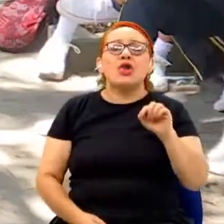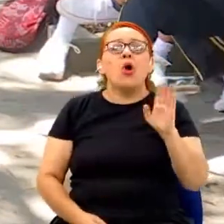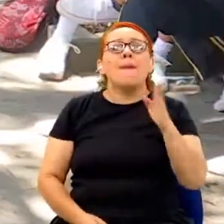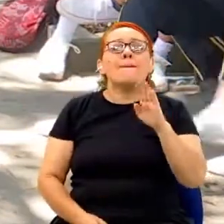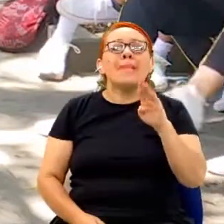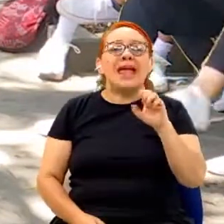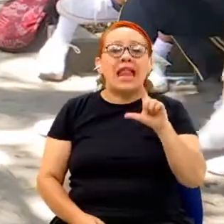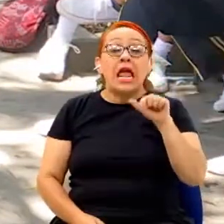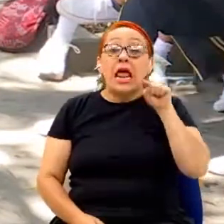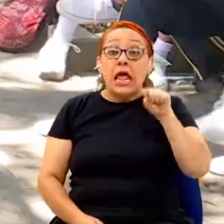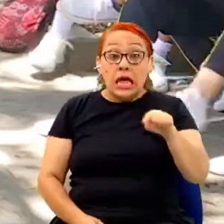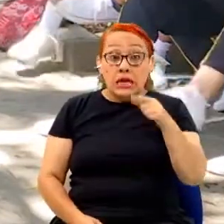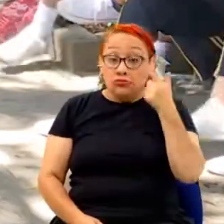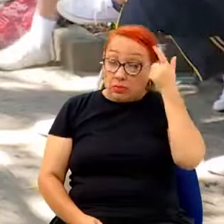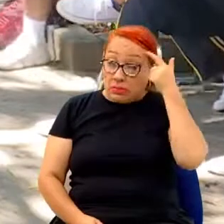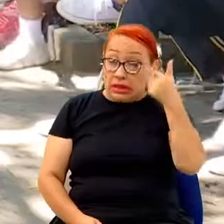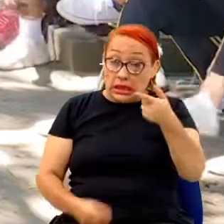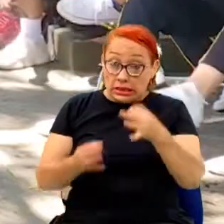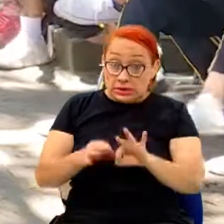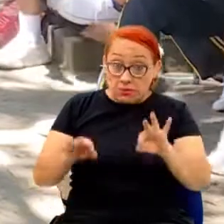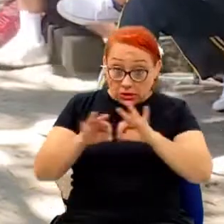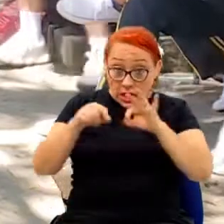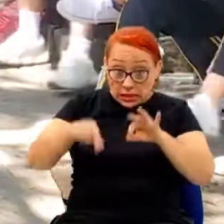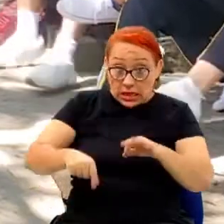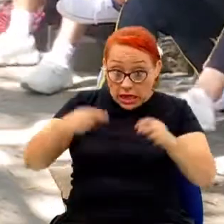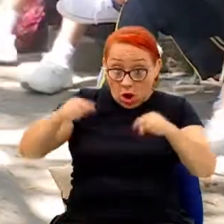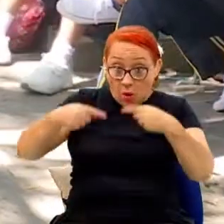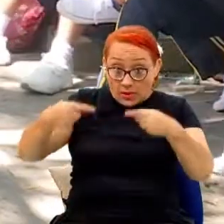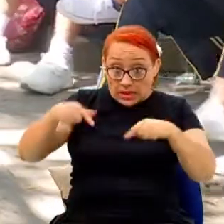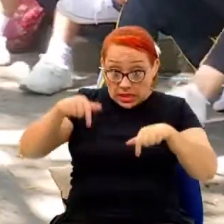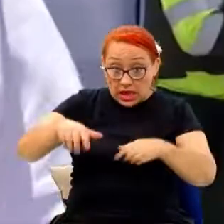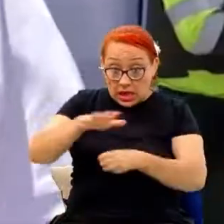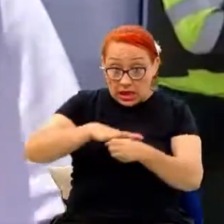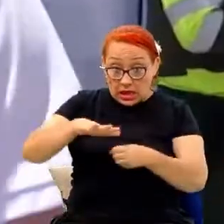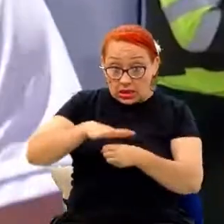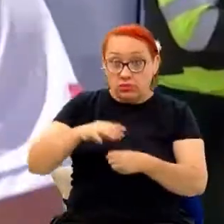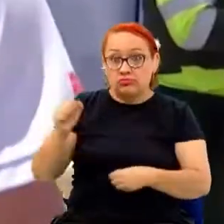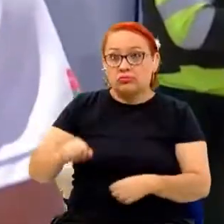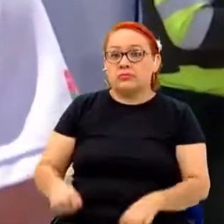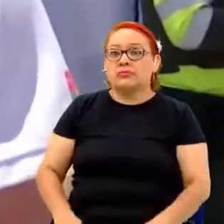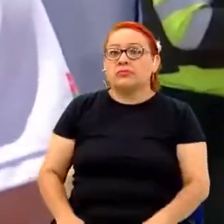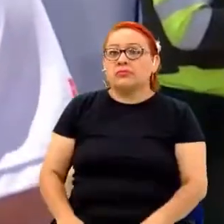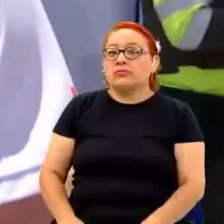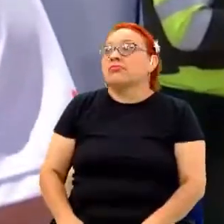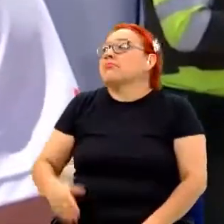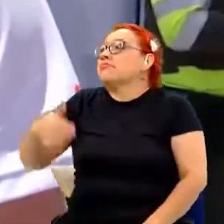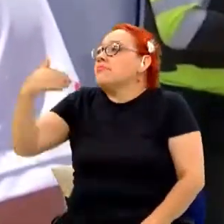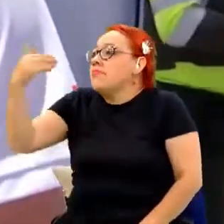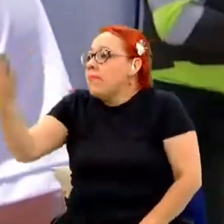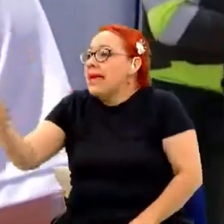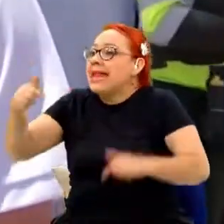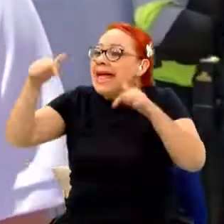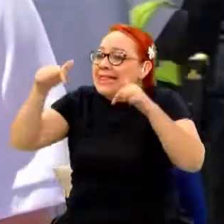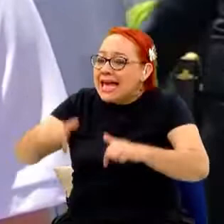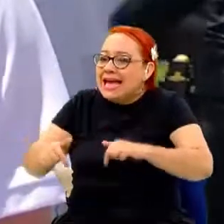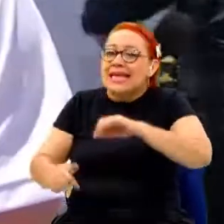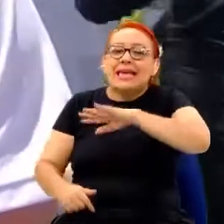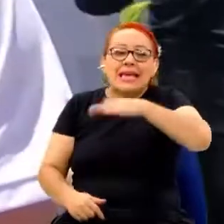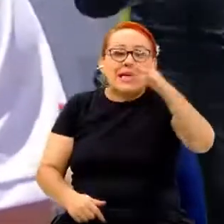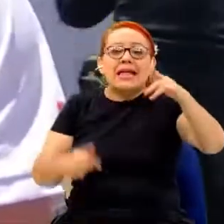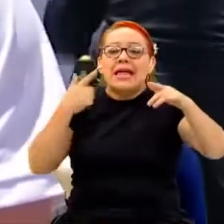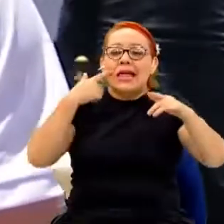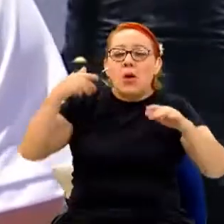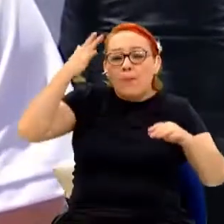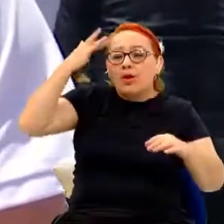importancia de tener esta competencia en tierras santandereanas. Nada fácil nuestra geografía, Arturo, y pues nada, que vengan a